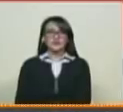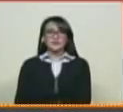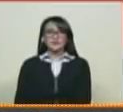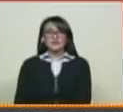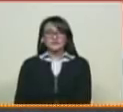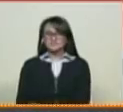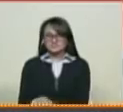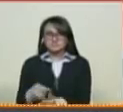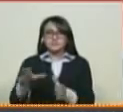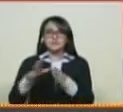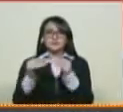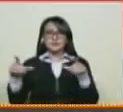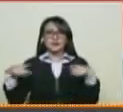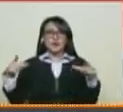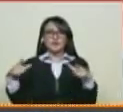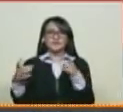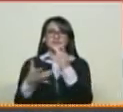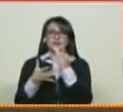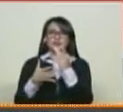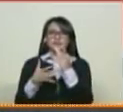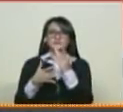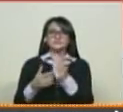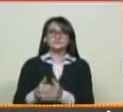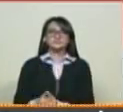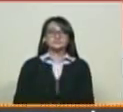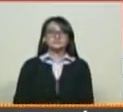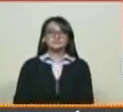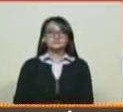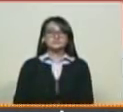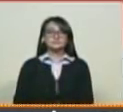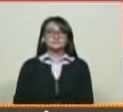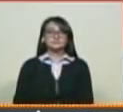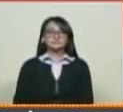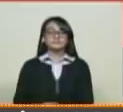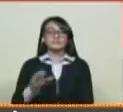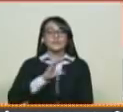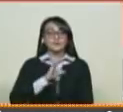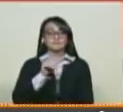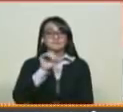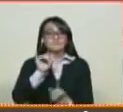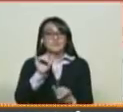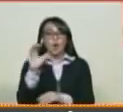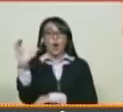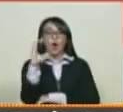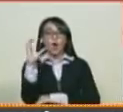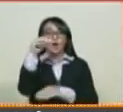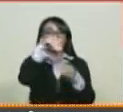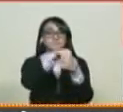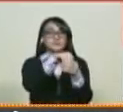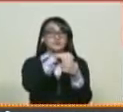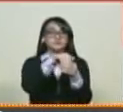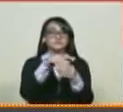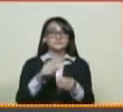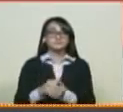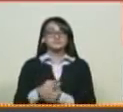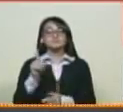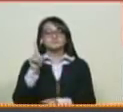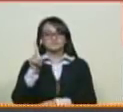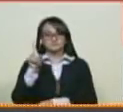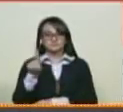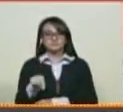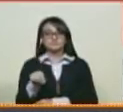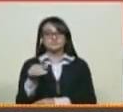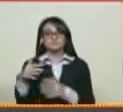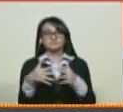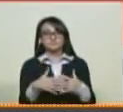de toda la logística y la tecnología y los elementos financieros provienen de Colombia y de el estado de Florida en los Estados